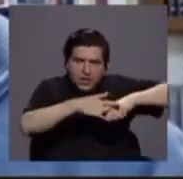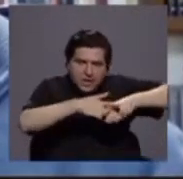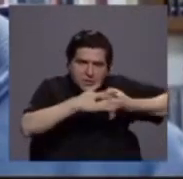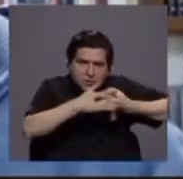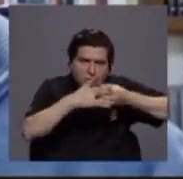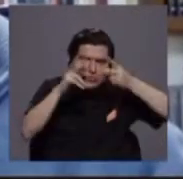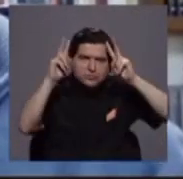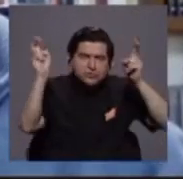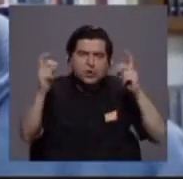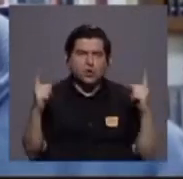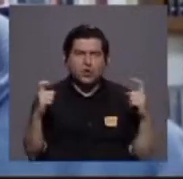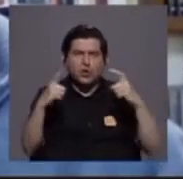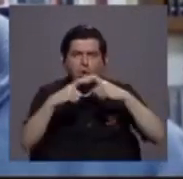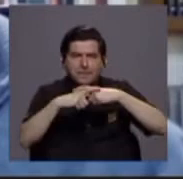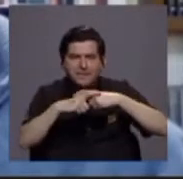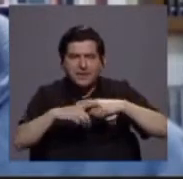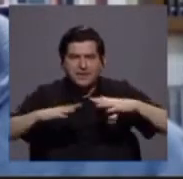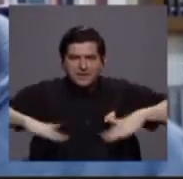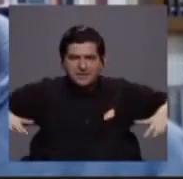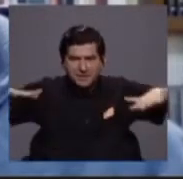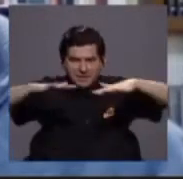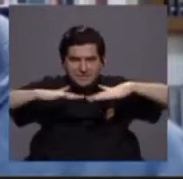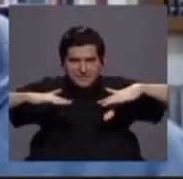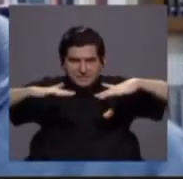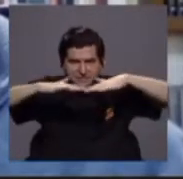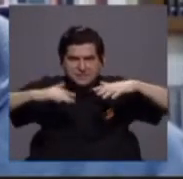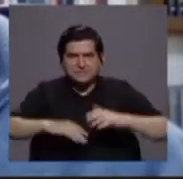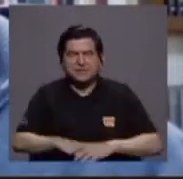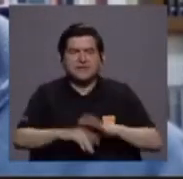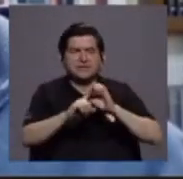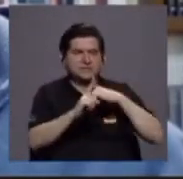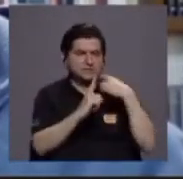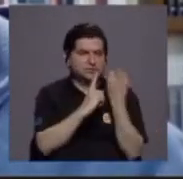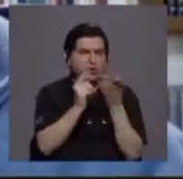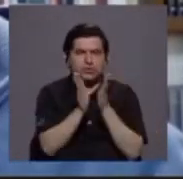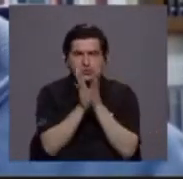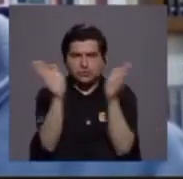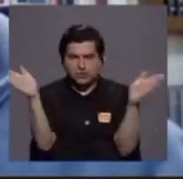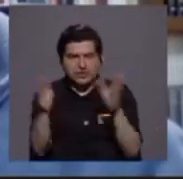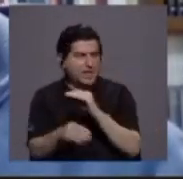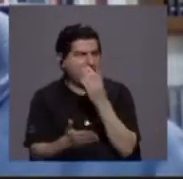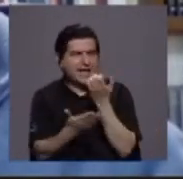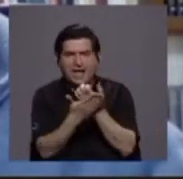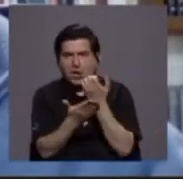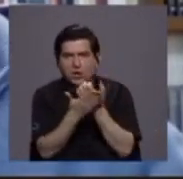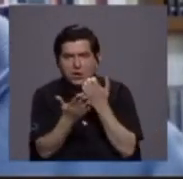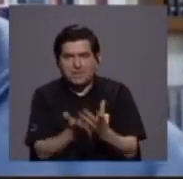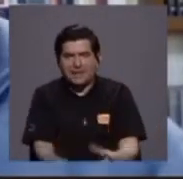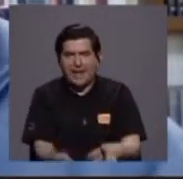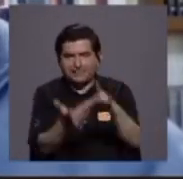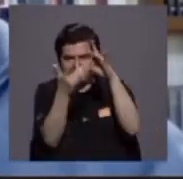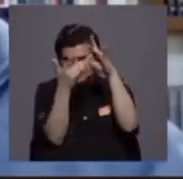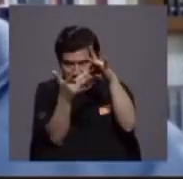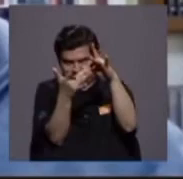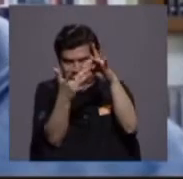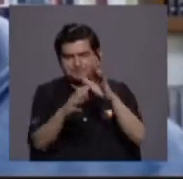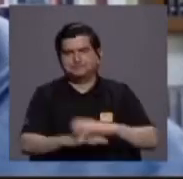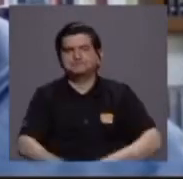el tema de la complejidad desde el ámbito de la sociedad en general y de la economía en particular.